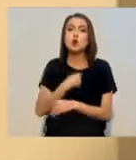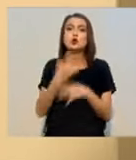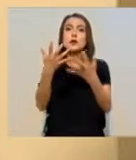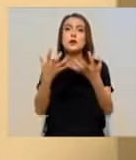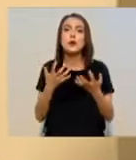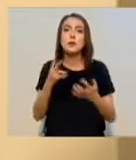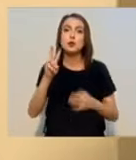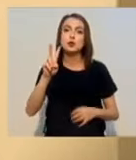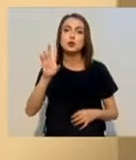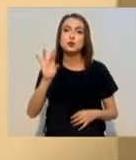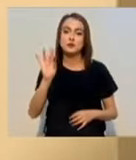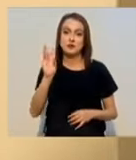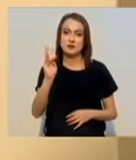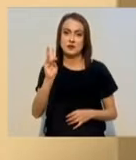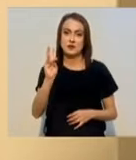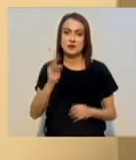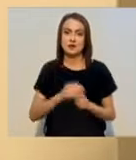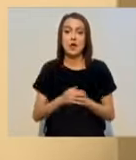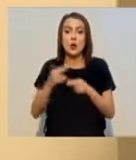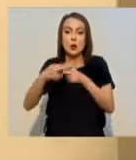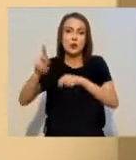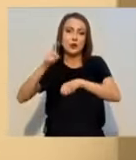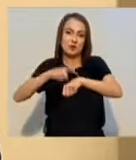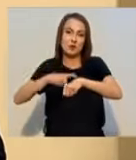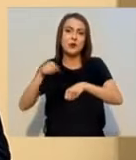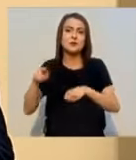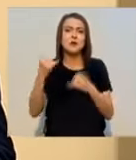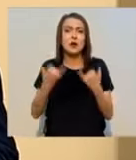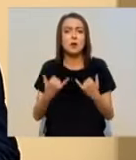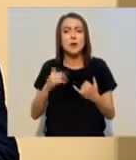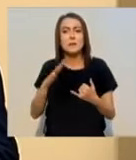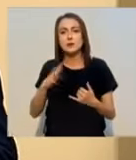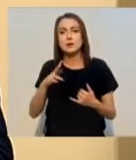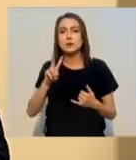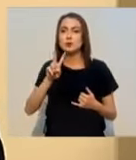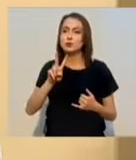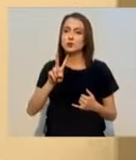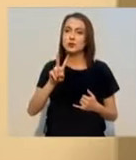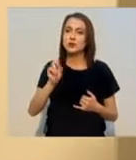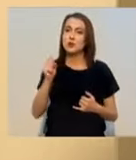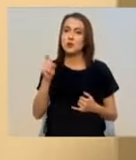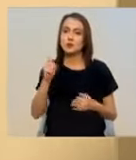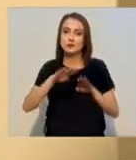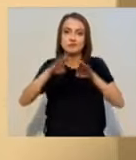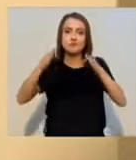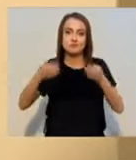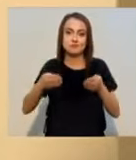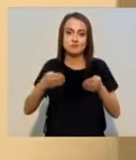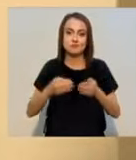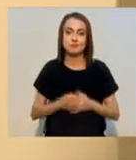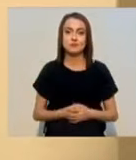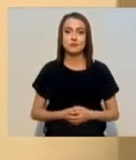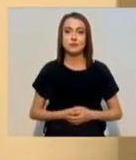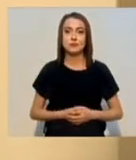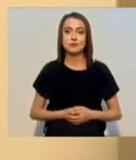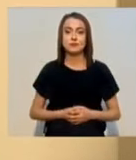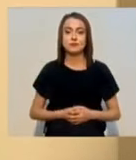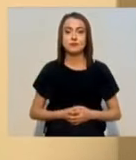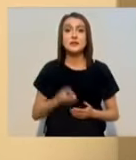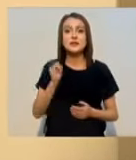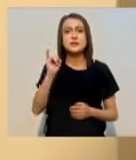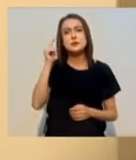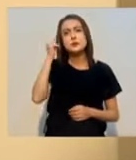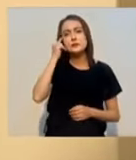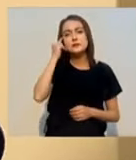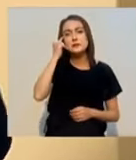llegar a 287 en el muy corto plazo. En este momento andamos en más o menos 211 camas. Y si